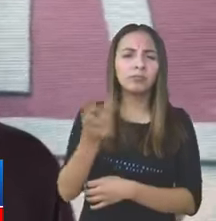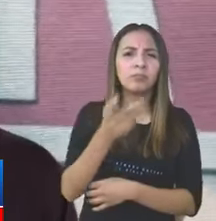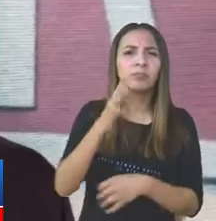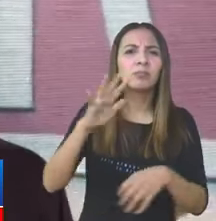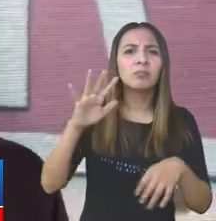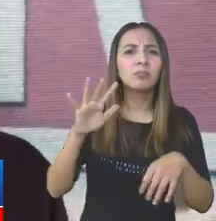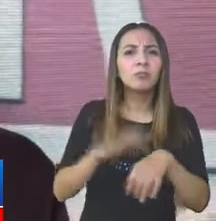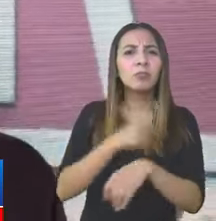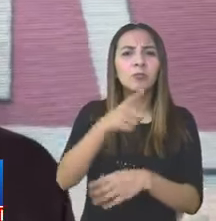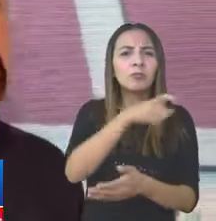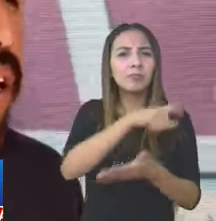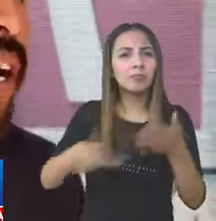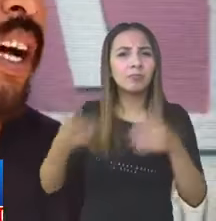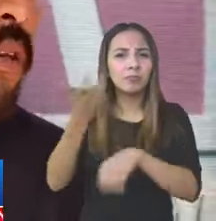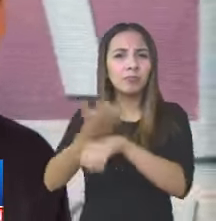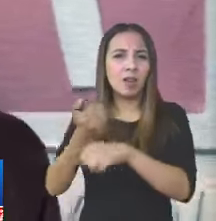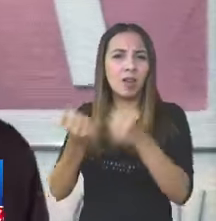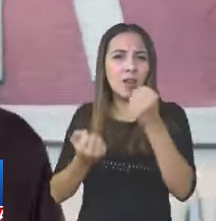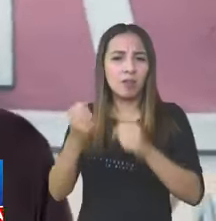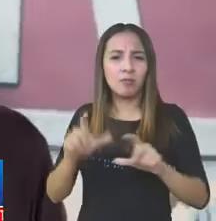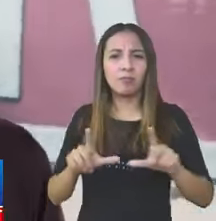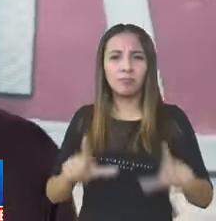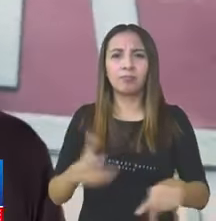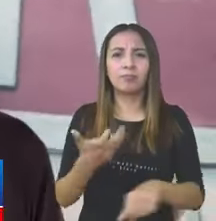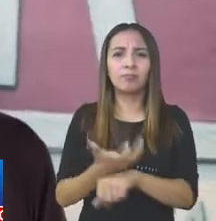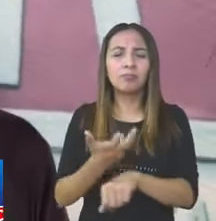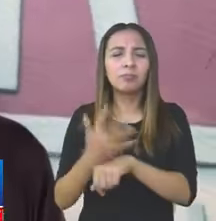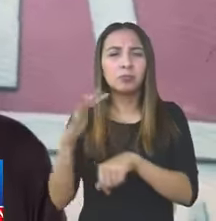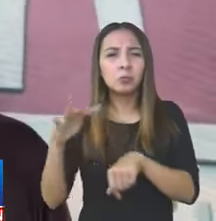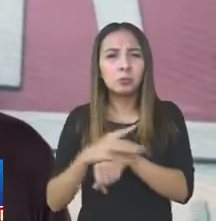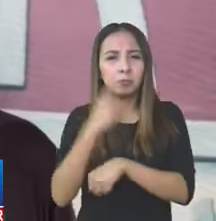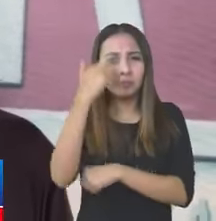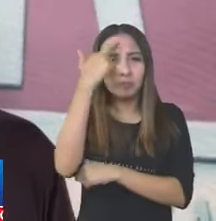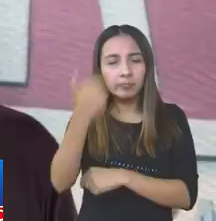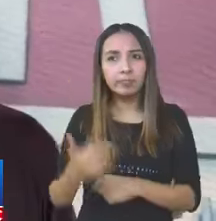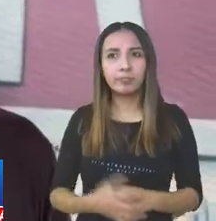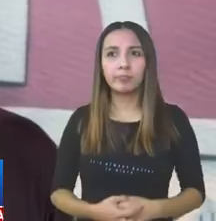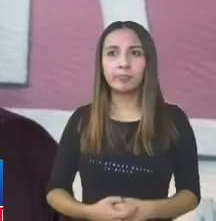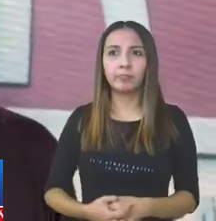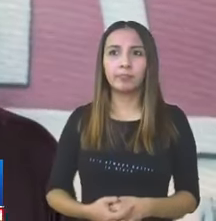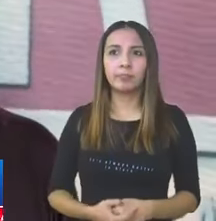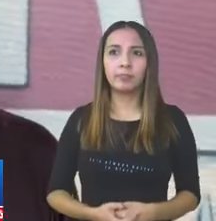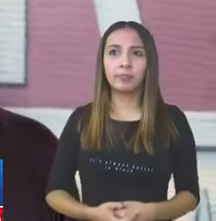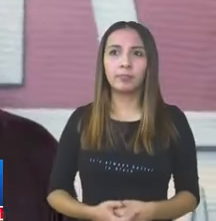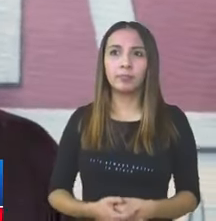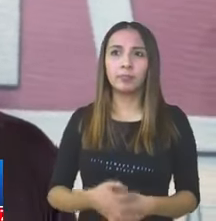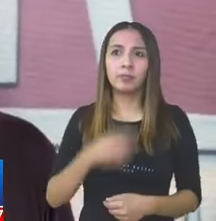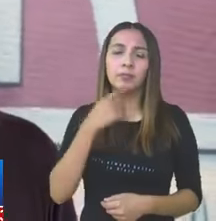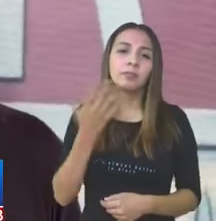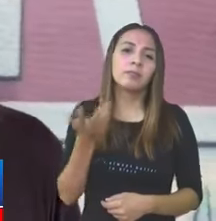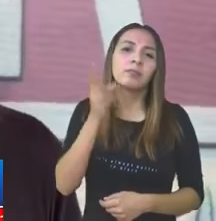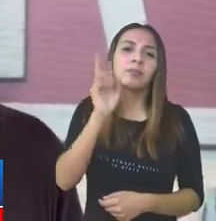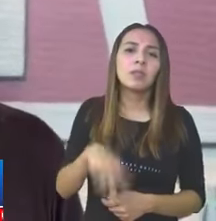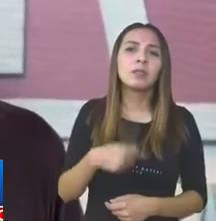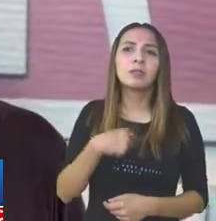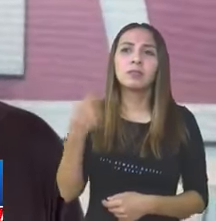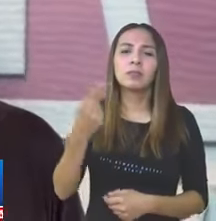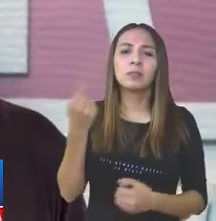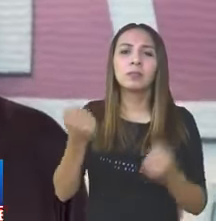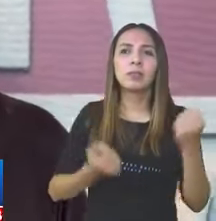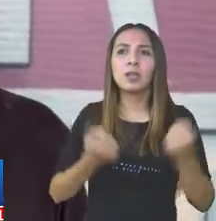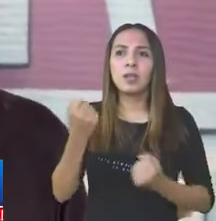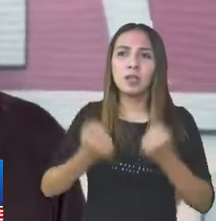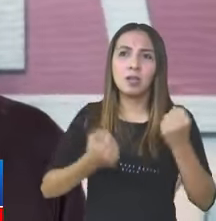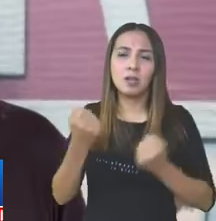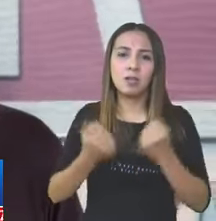comprar un automóvil americano? Lo que más pasa, económico. Pues ya era un carro necesario, ¿no? Pues para los movimientos de mi mamá que está en cama,